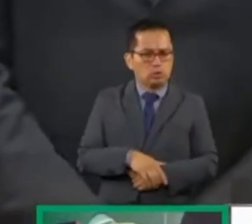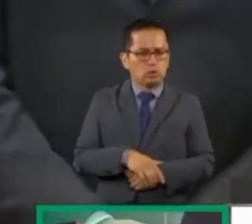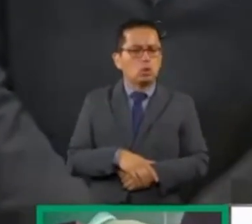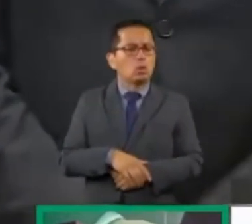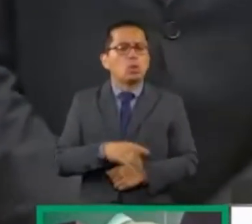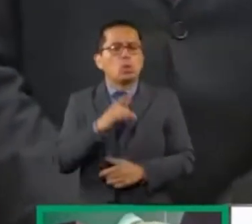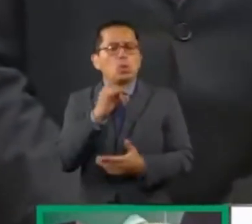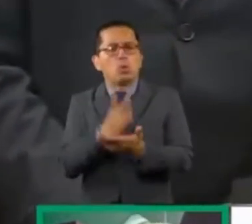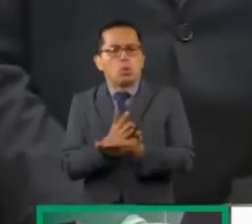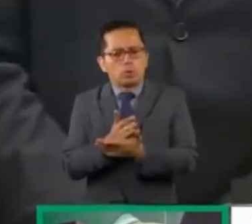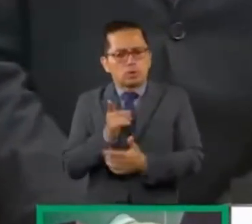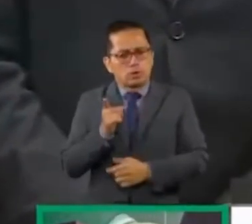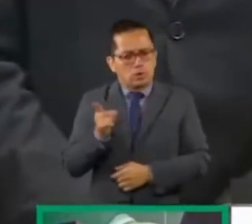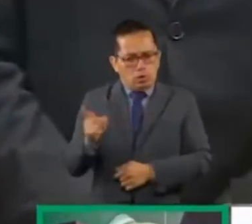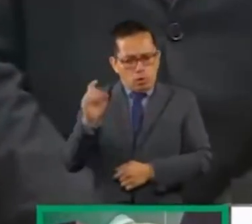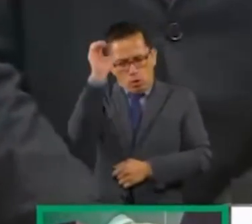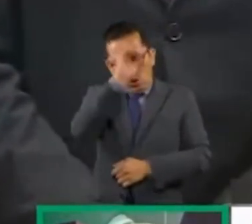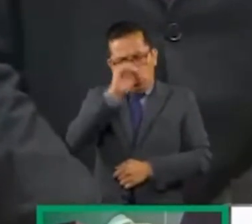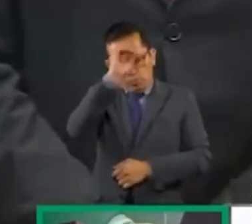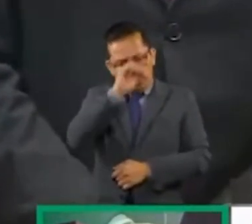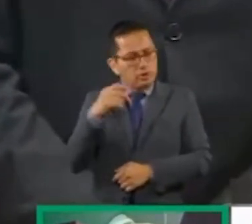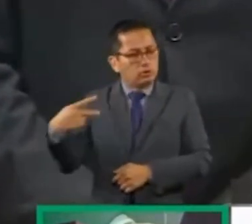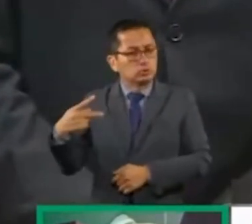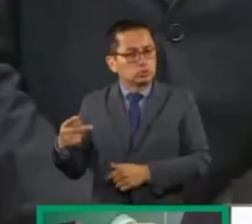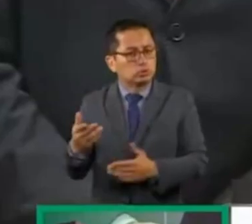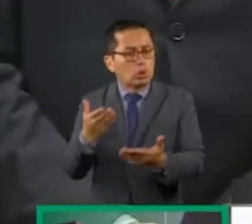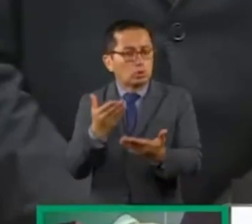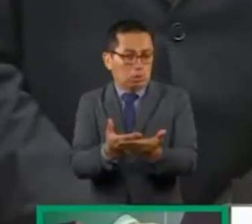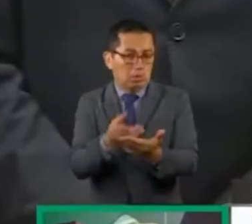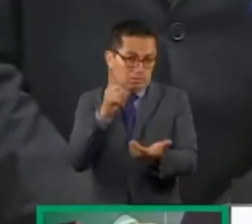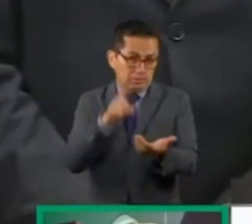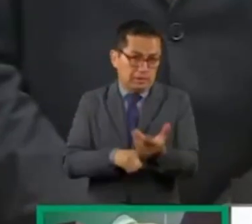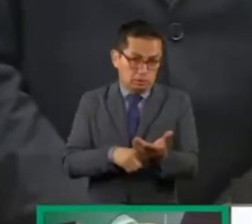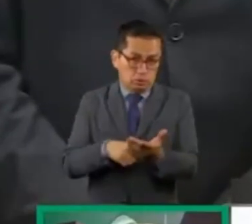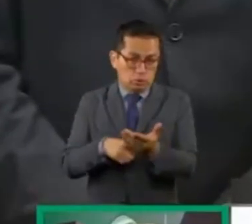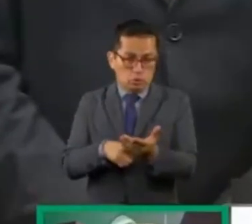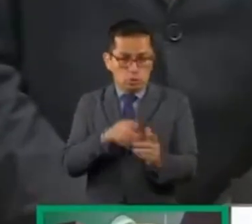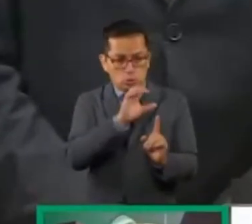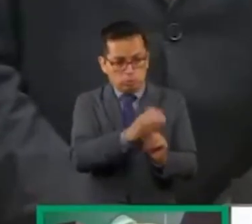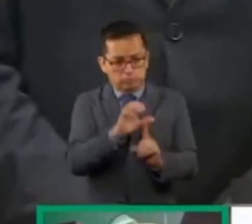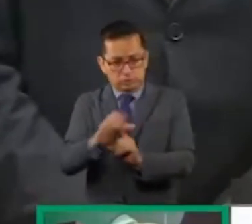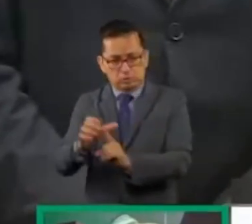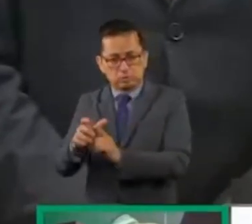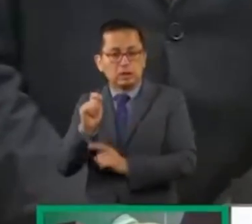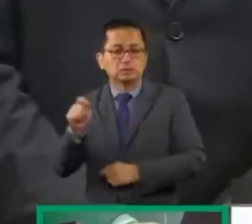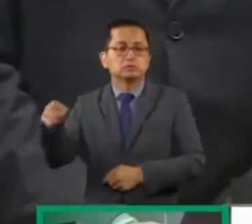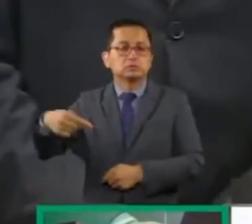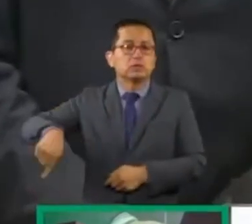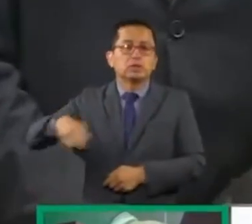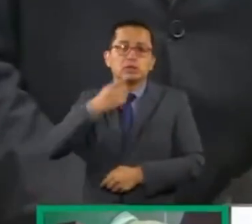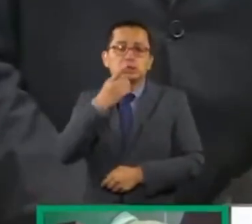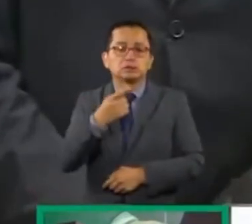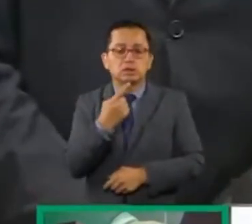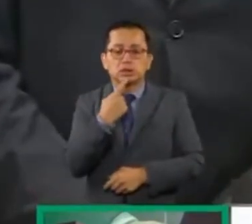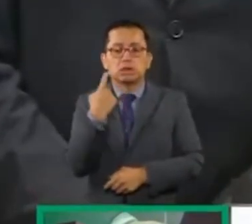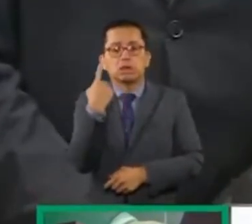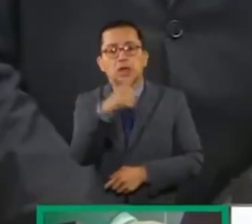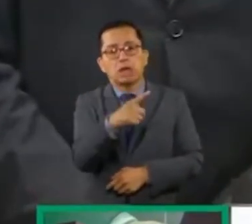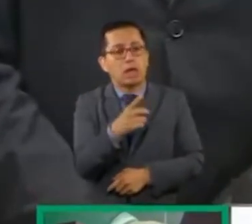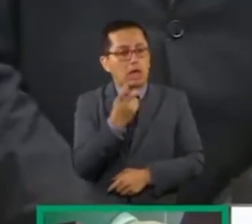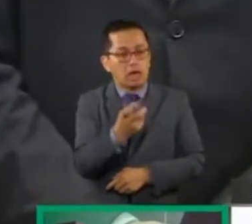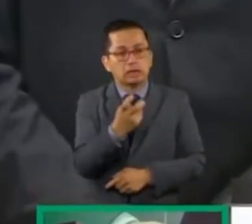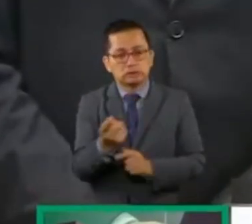único comentario que presentaron secretarios e integrantes fue la queja de que no había llegado a la